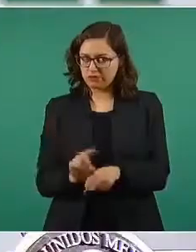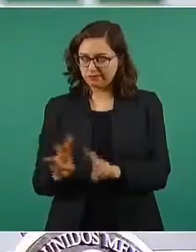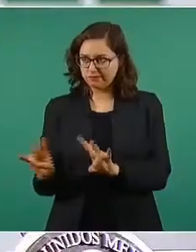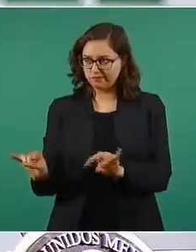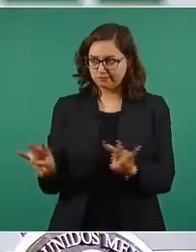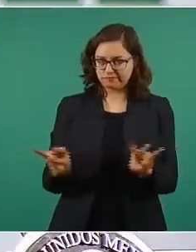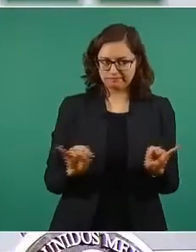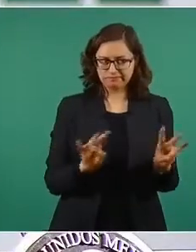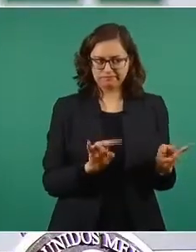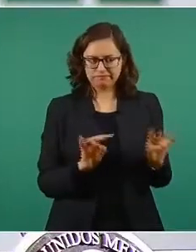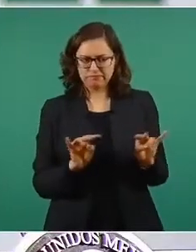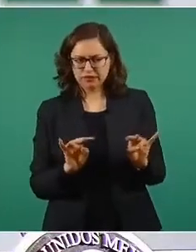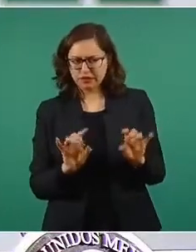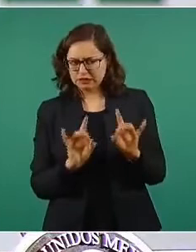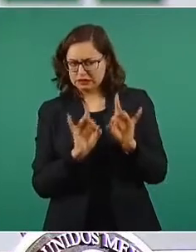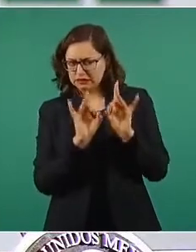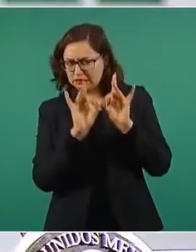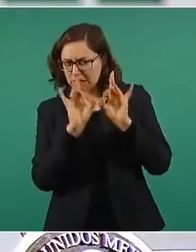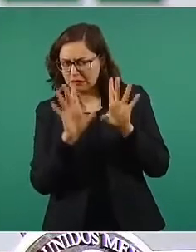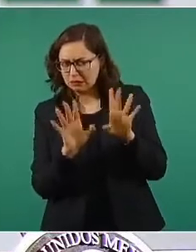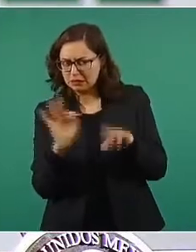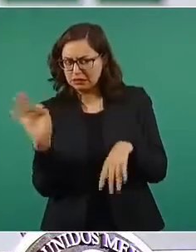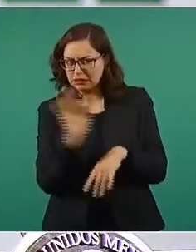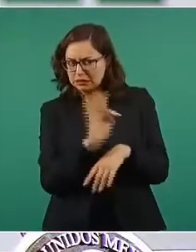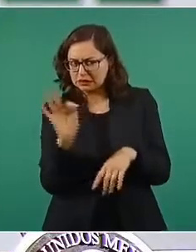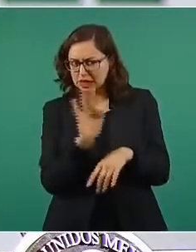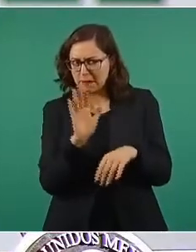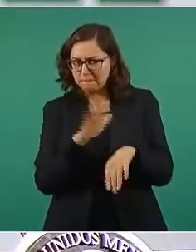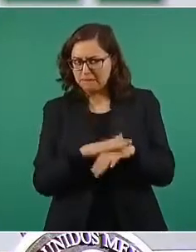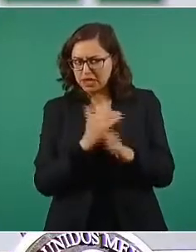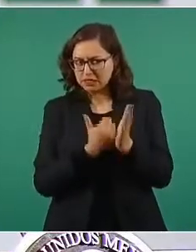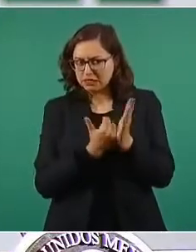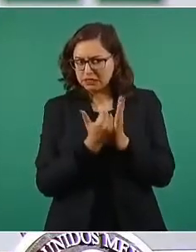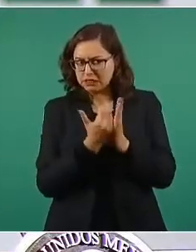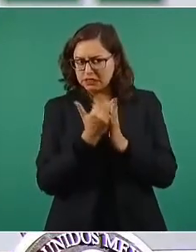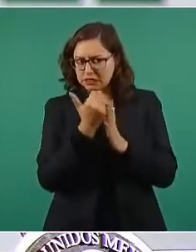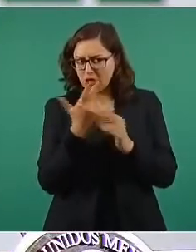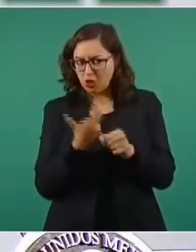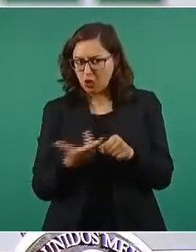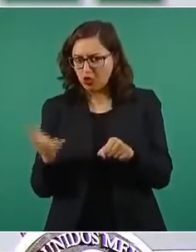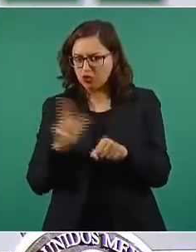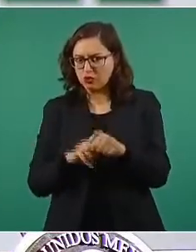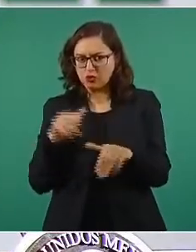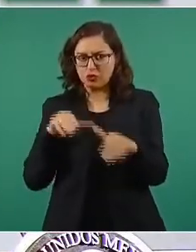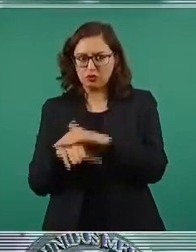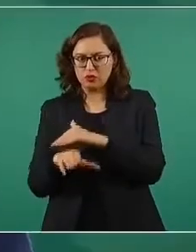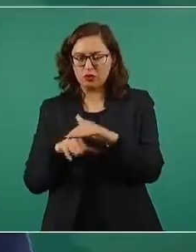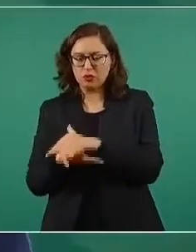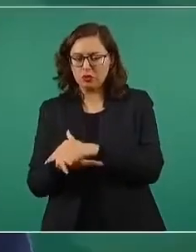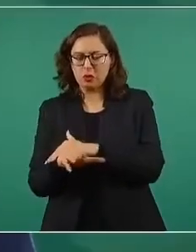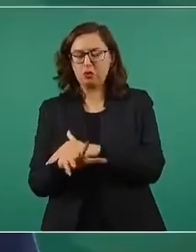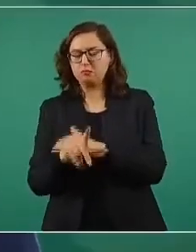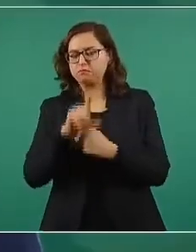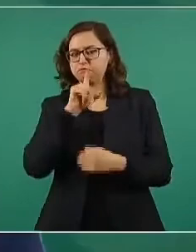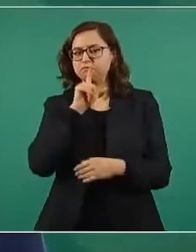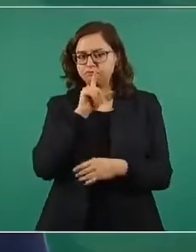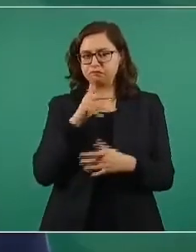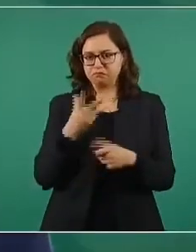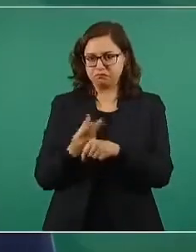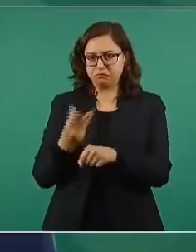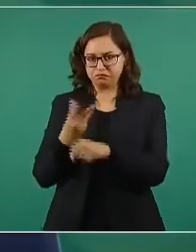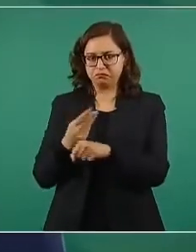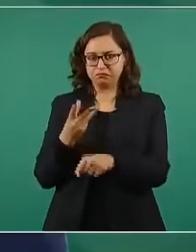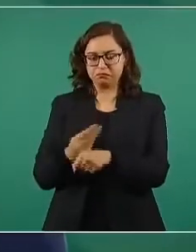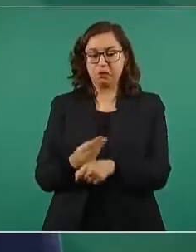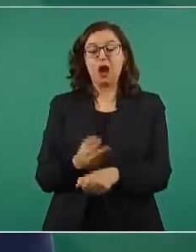la necesidad de ocupación hospitalaria actuamos. En este momento, en promedio, 14 a 17% de ocupación hospitalaria